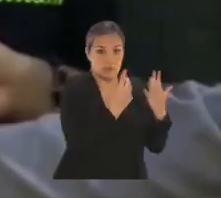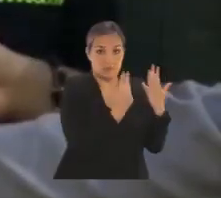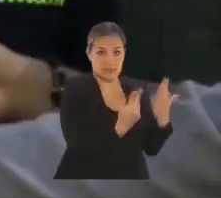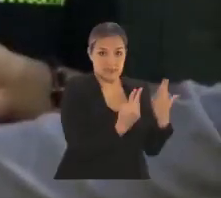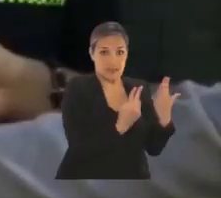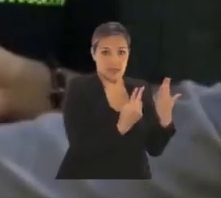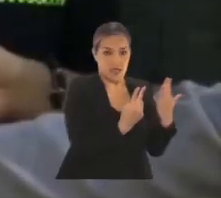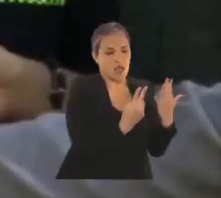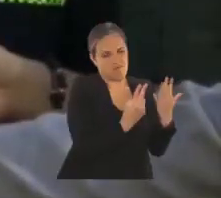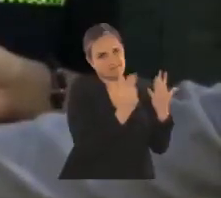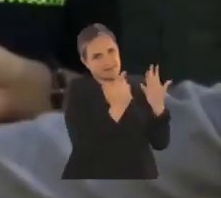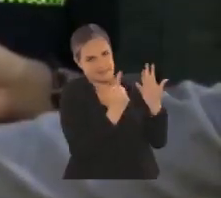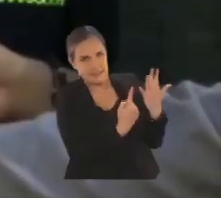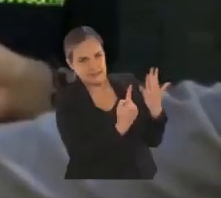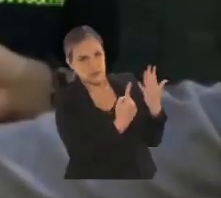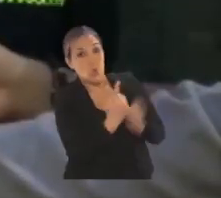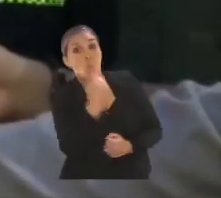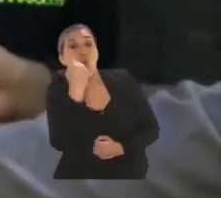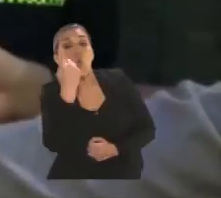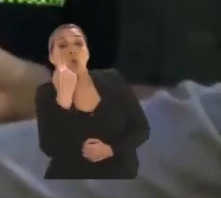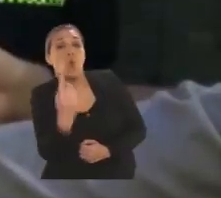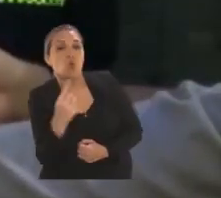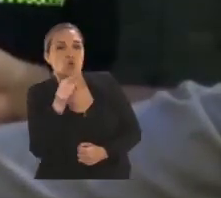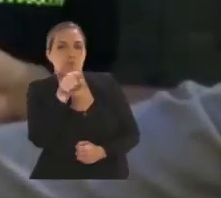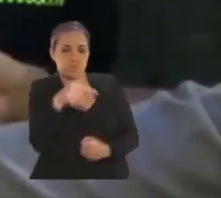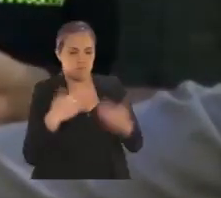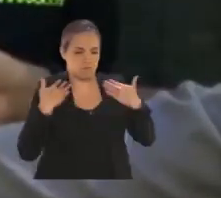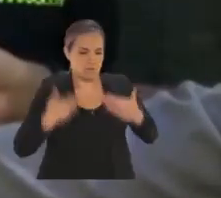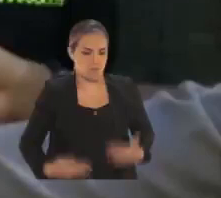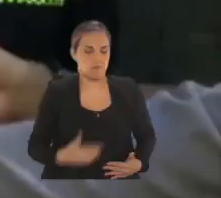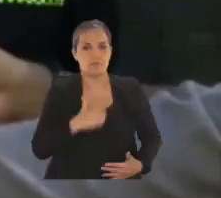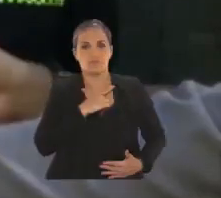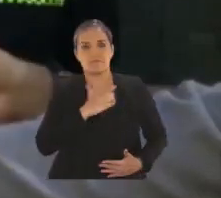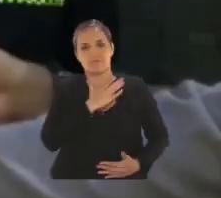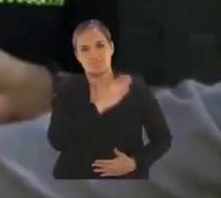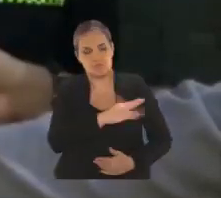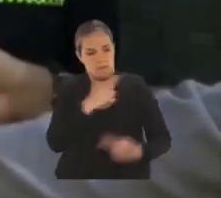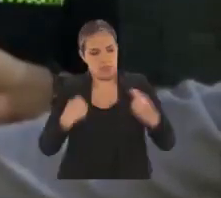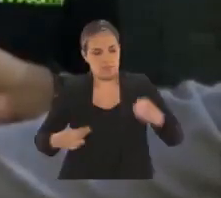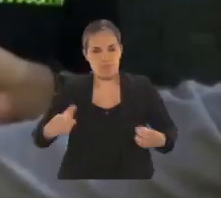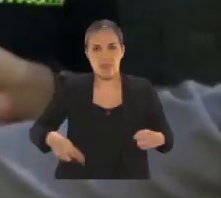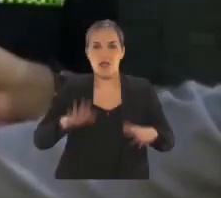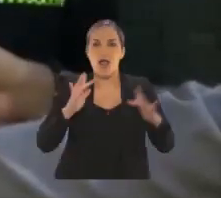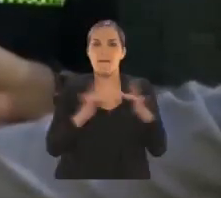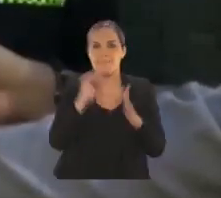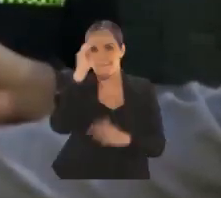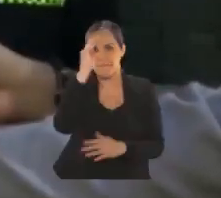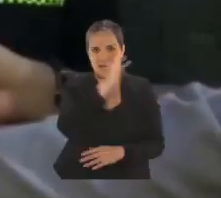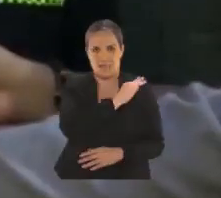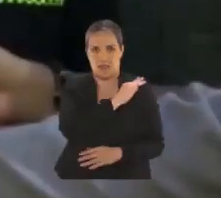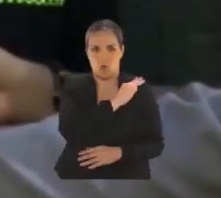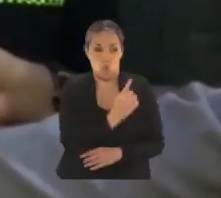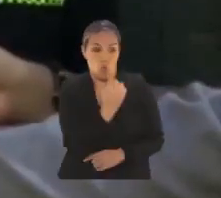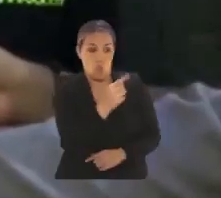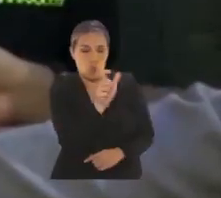portaba prendas militares tipo camiseta verde pincelada en el área boscosa.